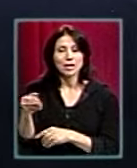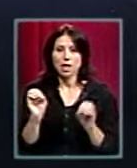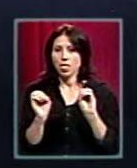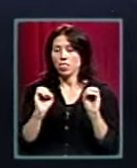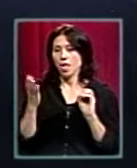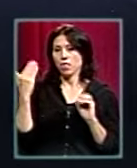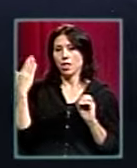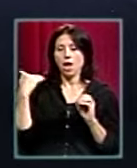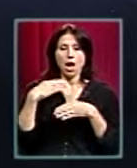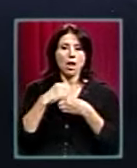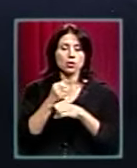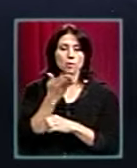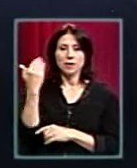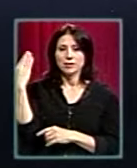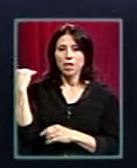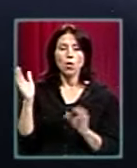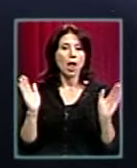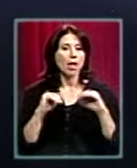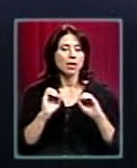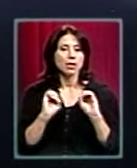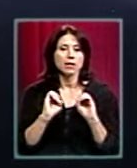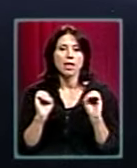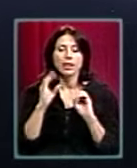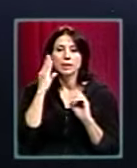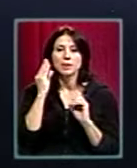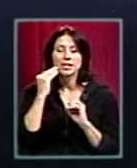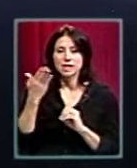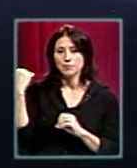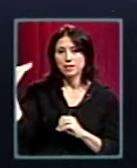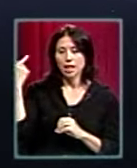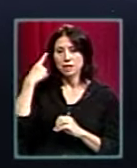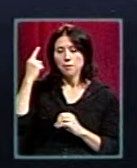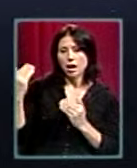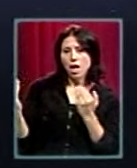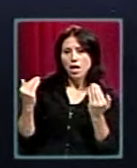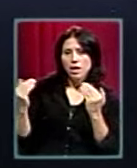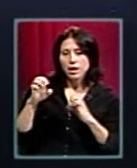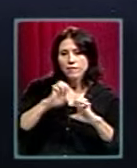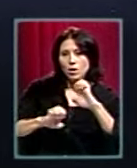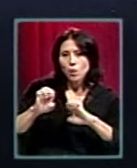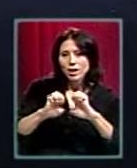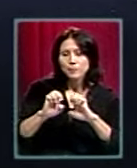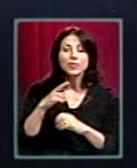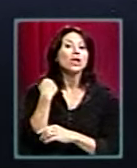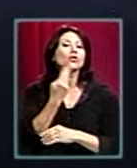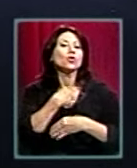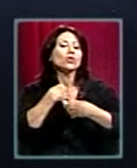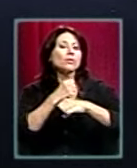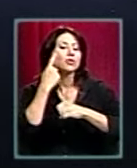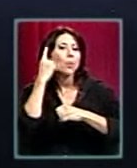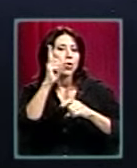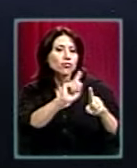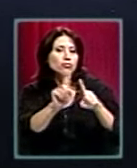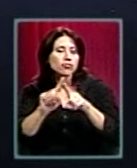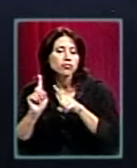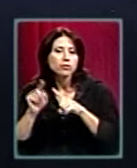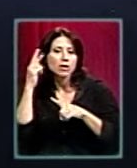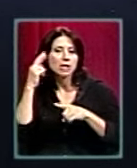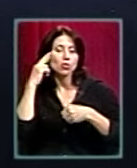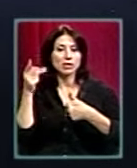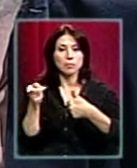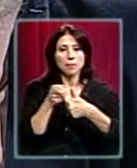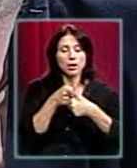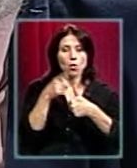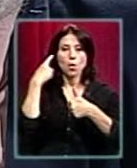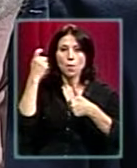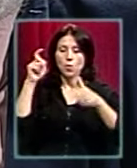pasado, o sea que no hay experiencias pasadas en las cuales uno puede evaluar. Y lo hicimos por varias razones. Uno, primero, porque en el